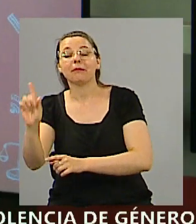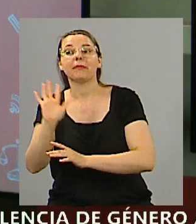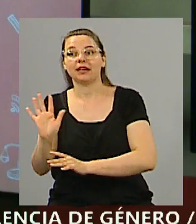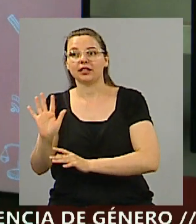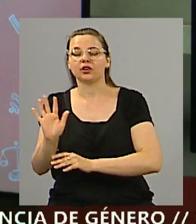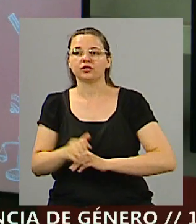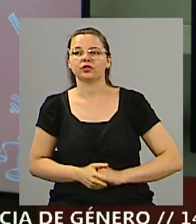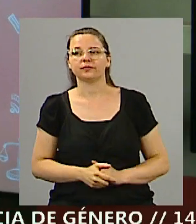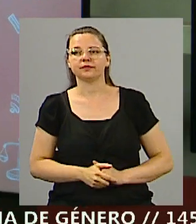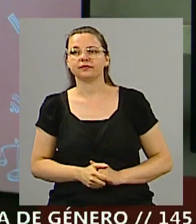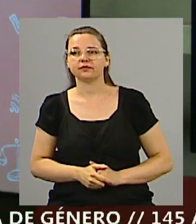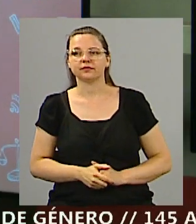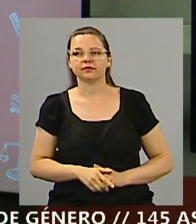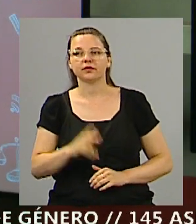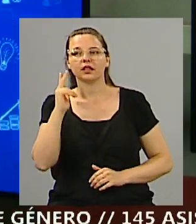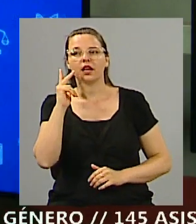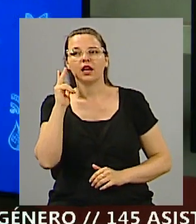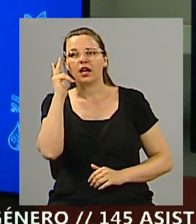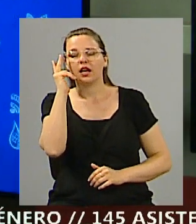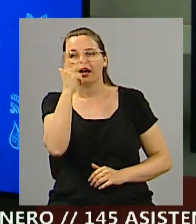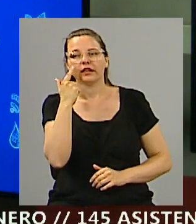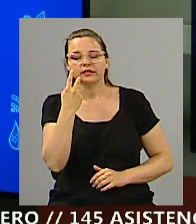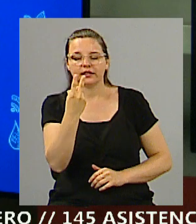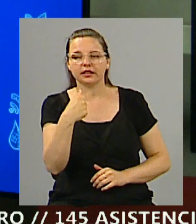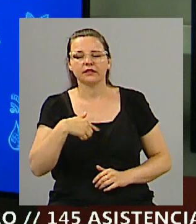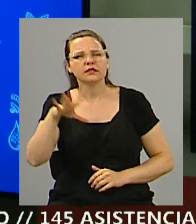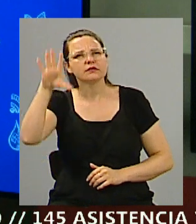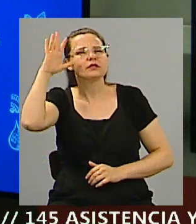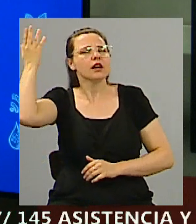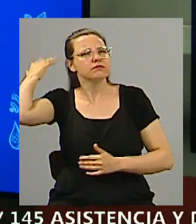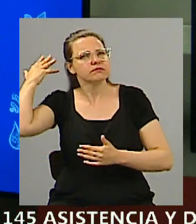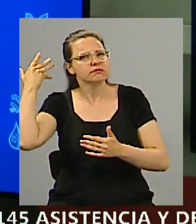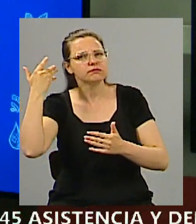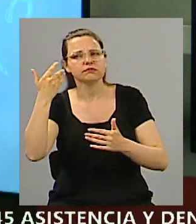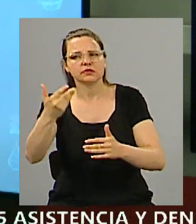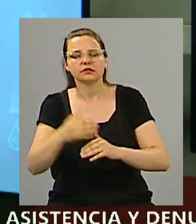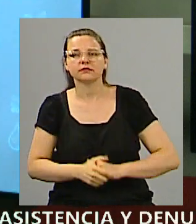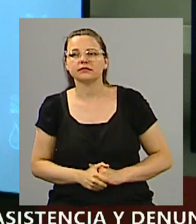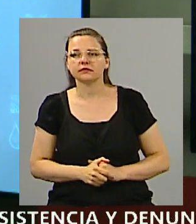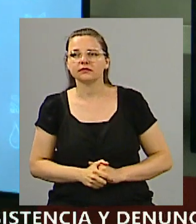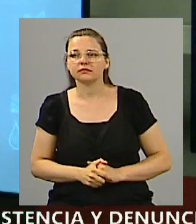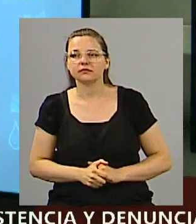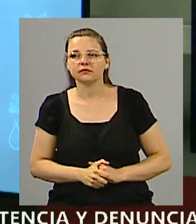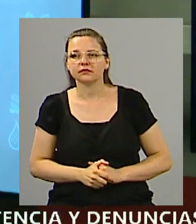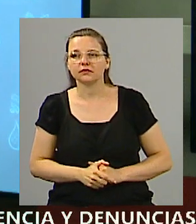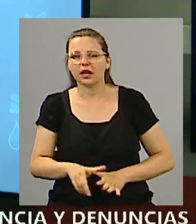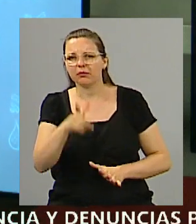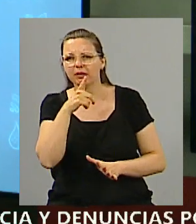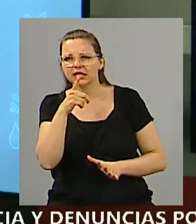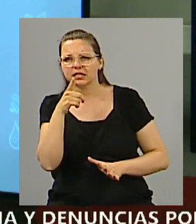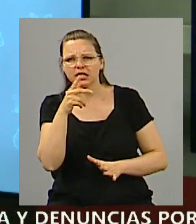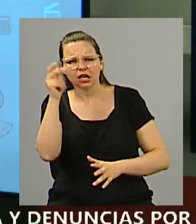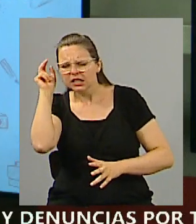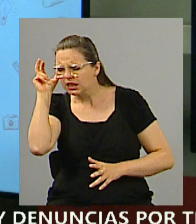y muy negativa que ha tenido el HIV desde que uno tiene memoria, siempre, vos lo decías hace meses, esto es como un monstruo. Uh-huh.